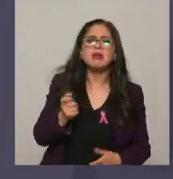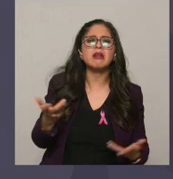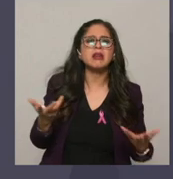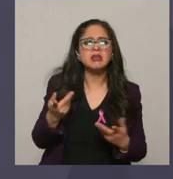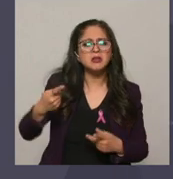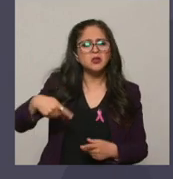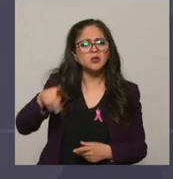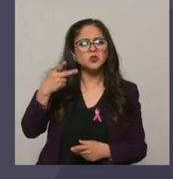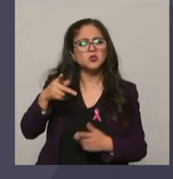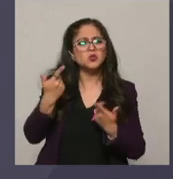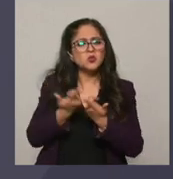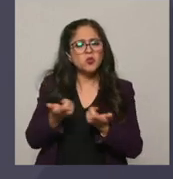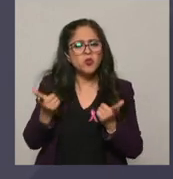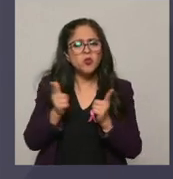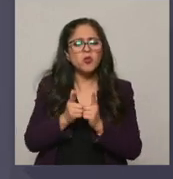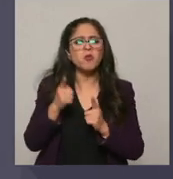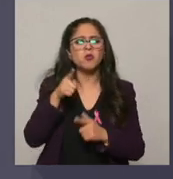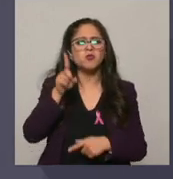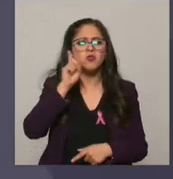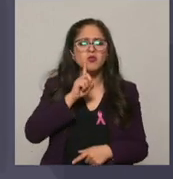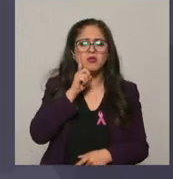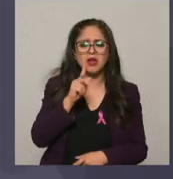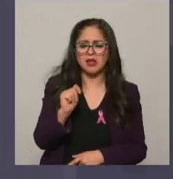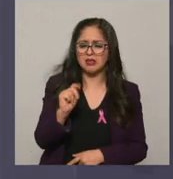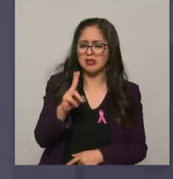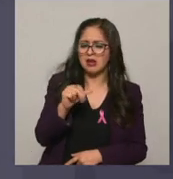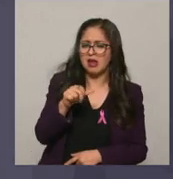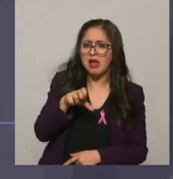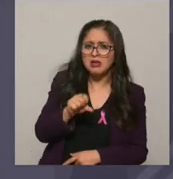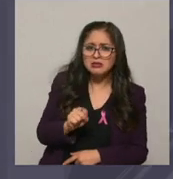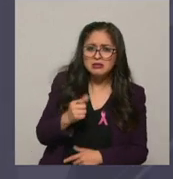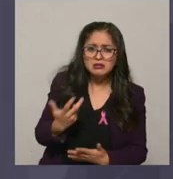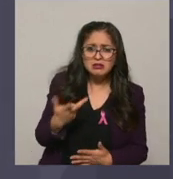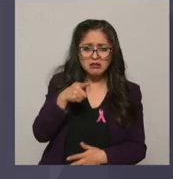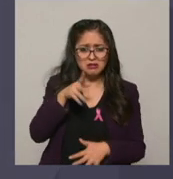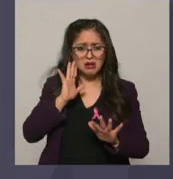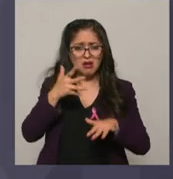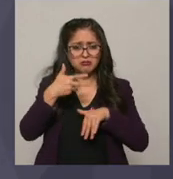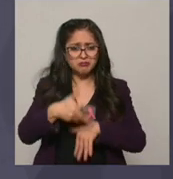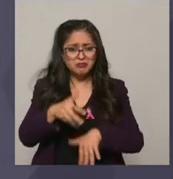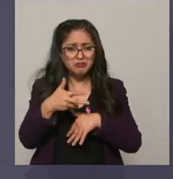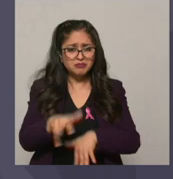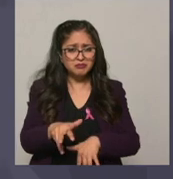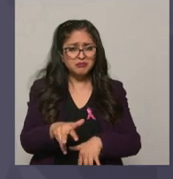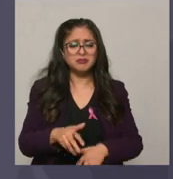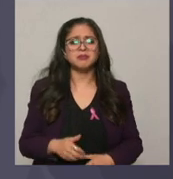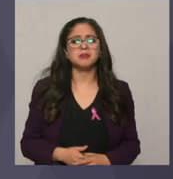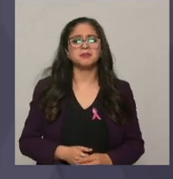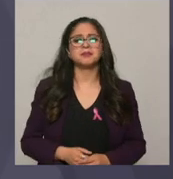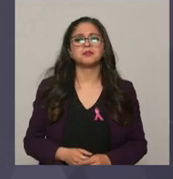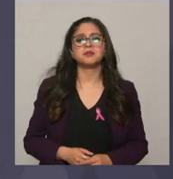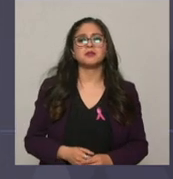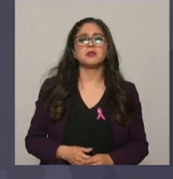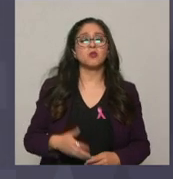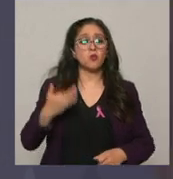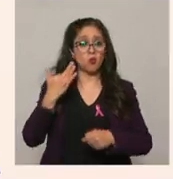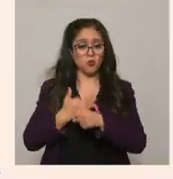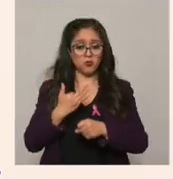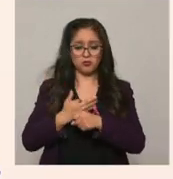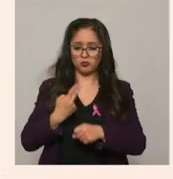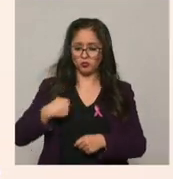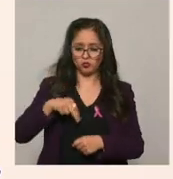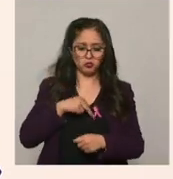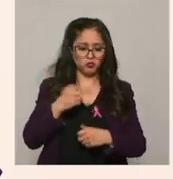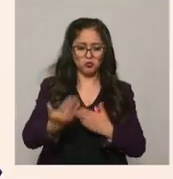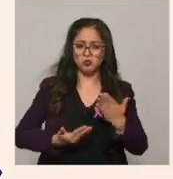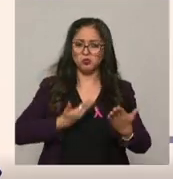grupos organizados de mujeres trans? ¿Van a realizar protestas sobre este caso? Bueno, ahorita no estamos pensando en hacer alguna propuesta, nos